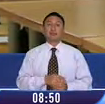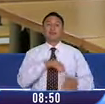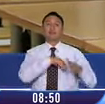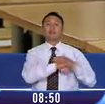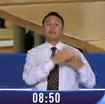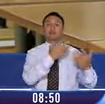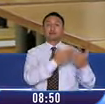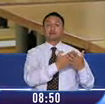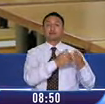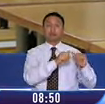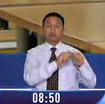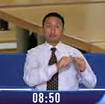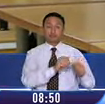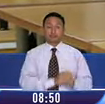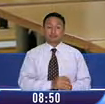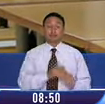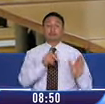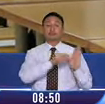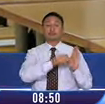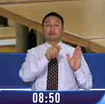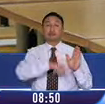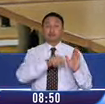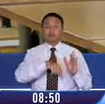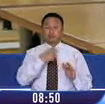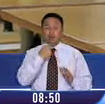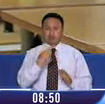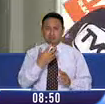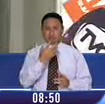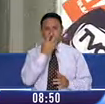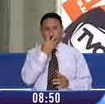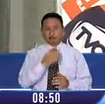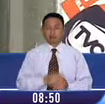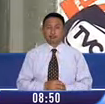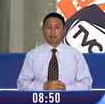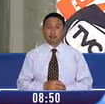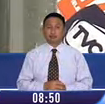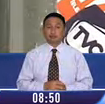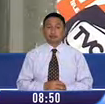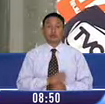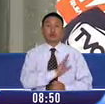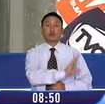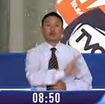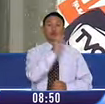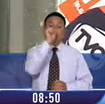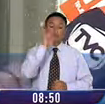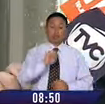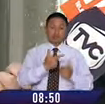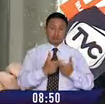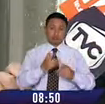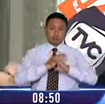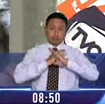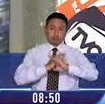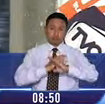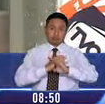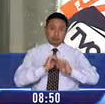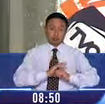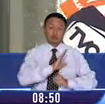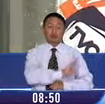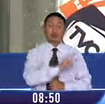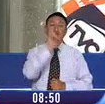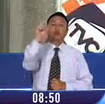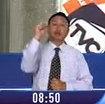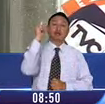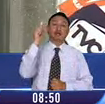prisión preventiva. Su defensa se mostró molesta. Es su derecho defenderse en libertad, es su derecho